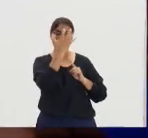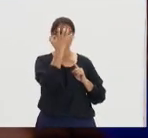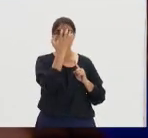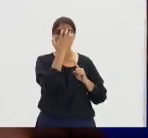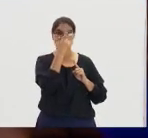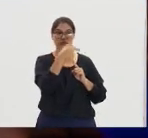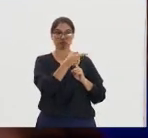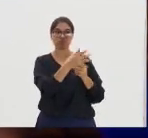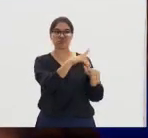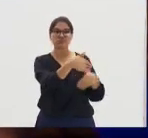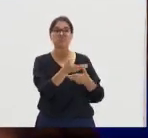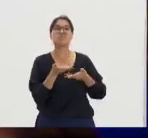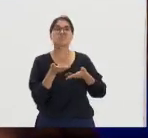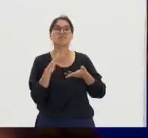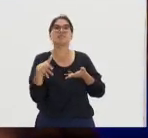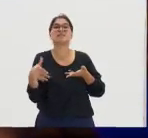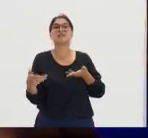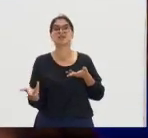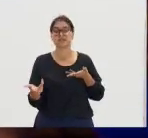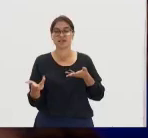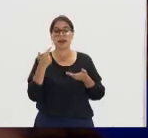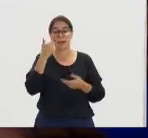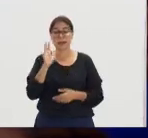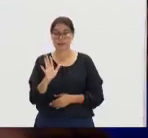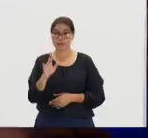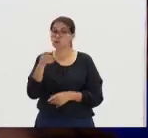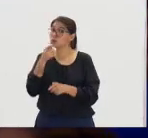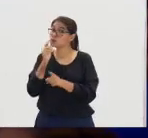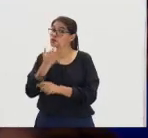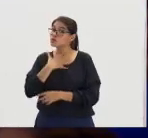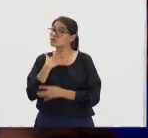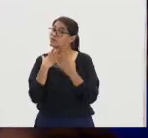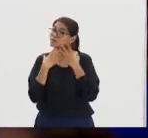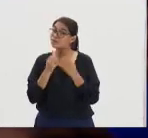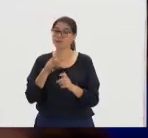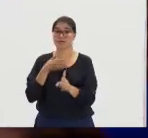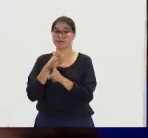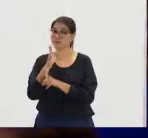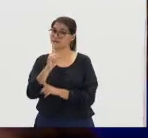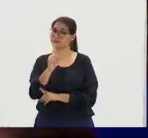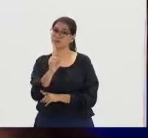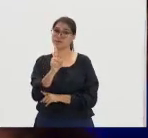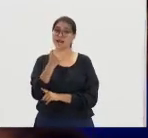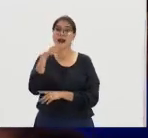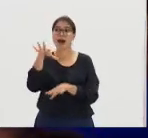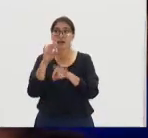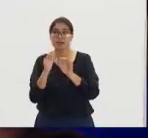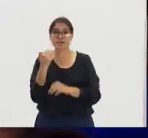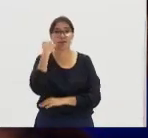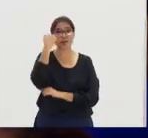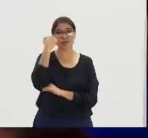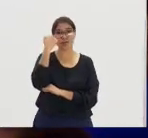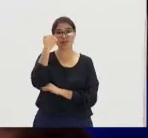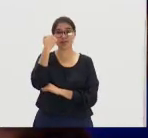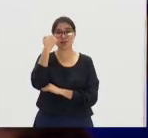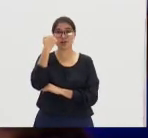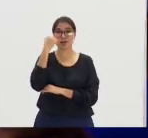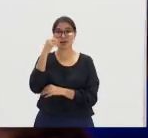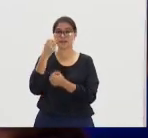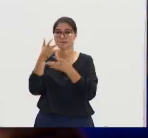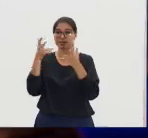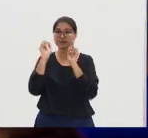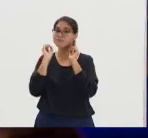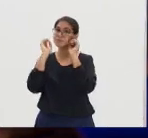No quiero despotricar contra nadie, pero tenemos jóvenes que en la iglesia lograron grandes cosas.